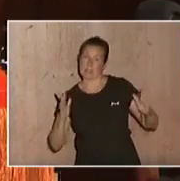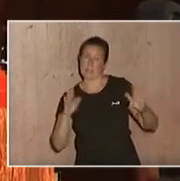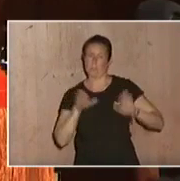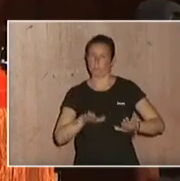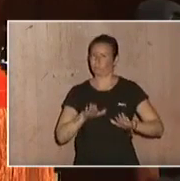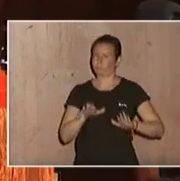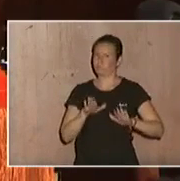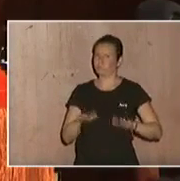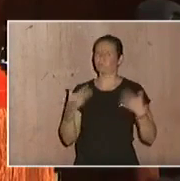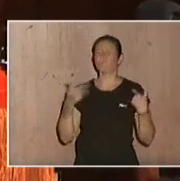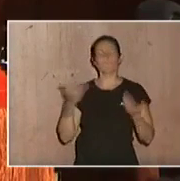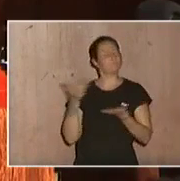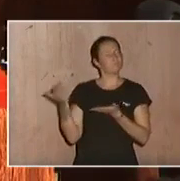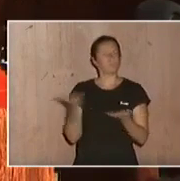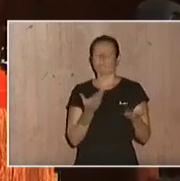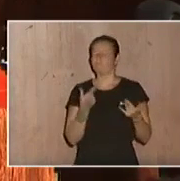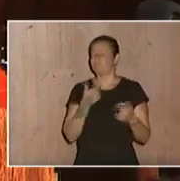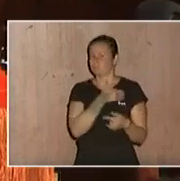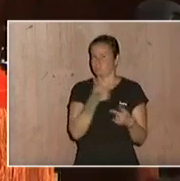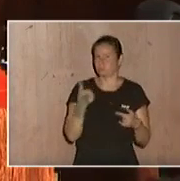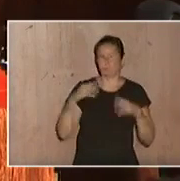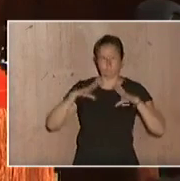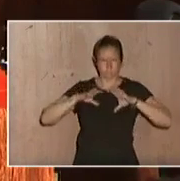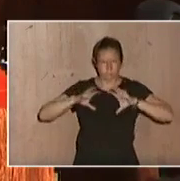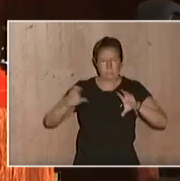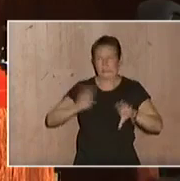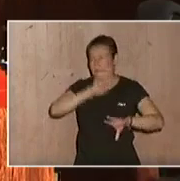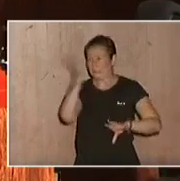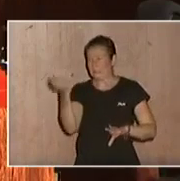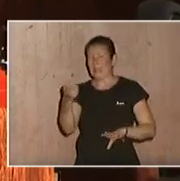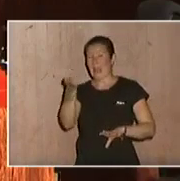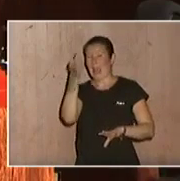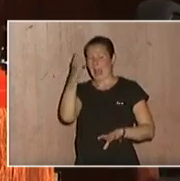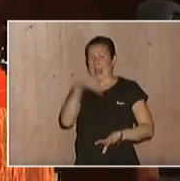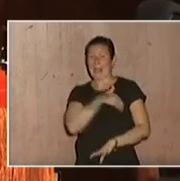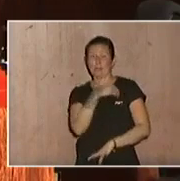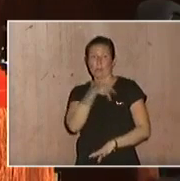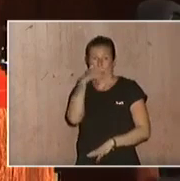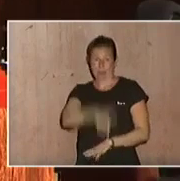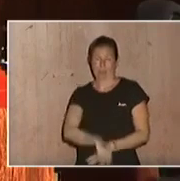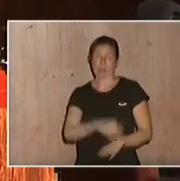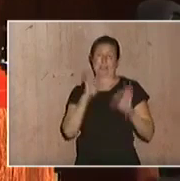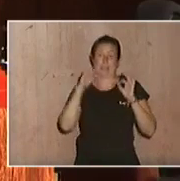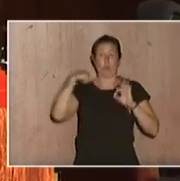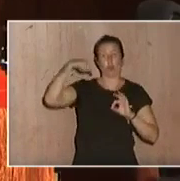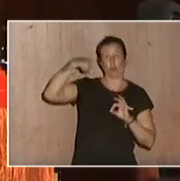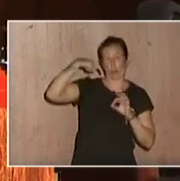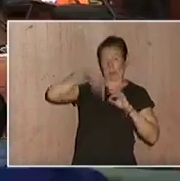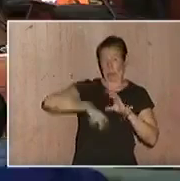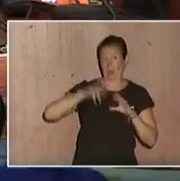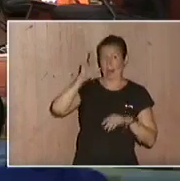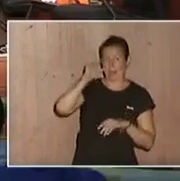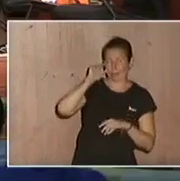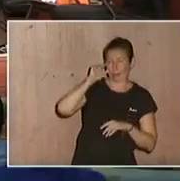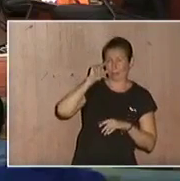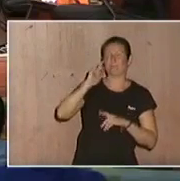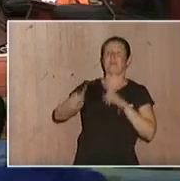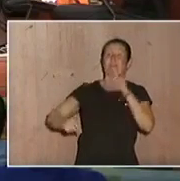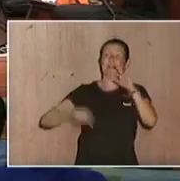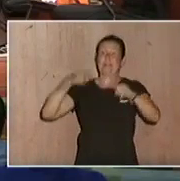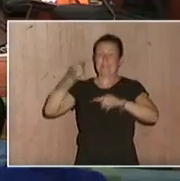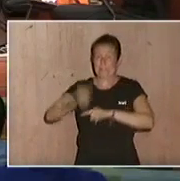Bernácer y desde entonces varios de los estudiantes de doctorado de Alicante y posteriormente estudiantes de